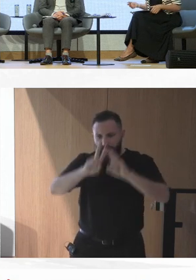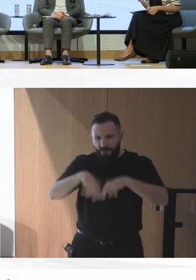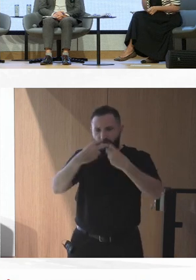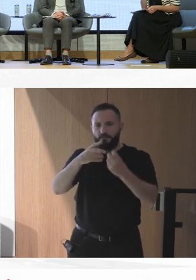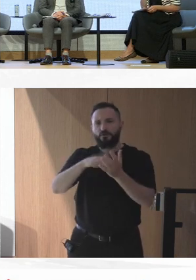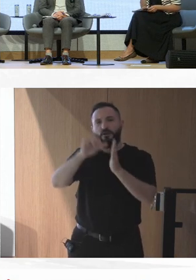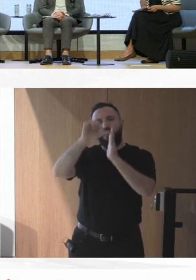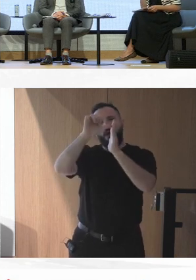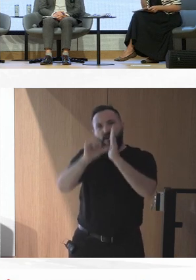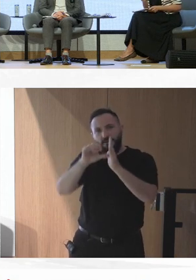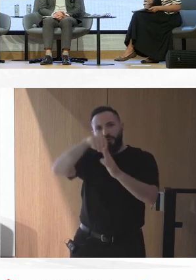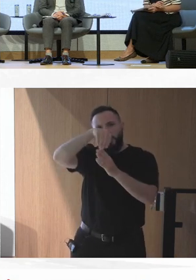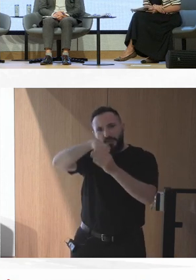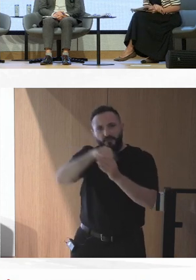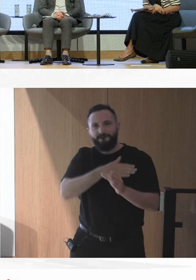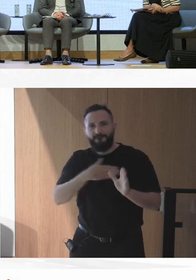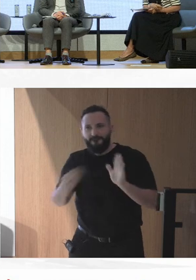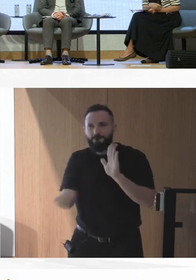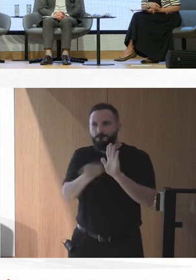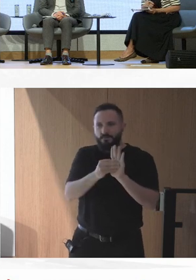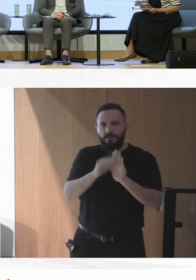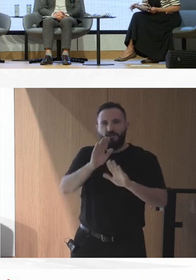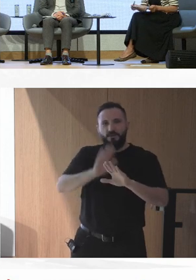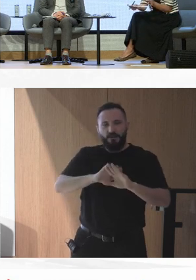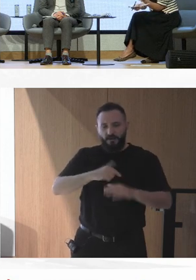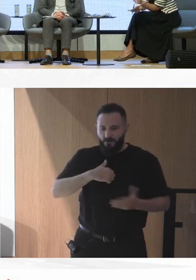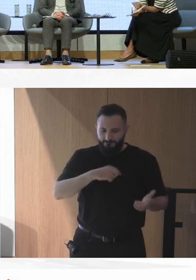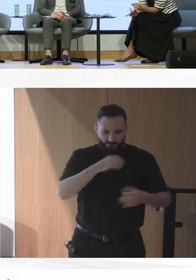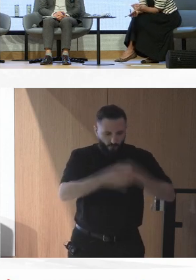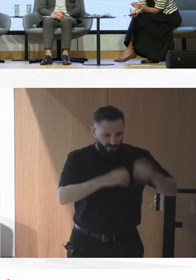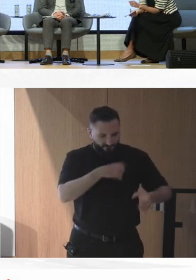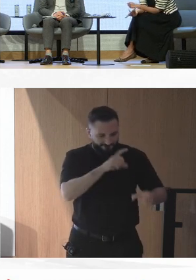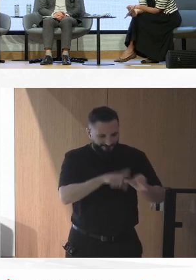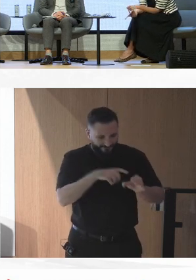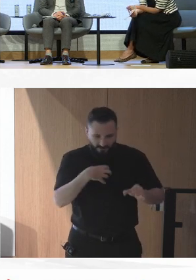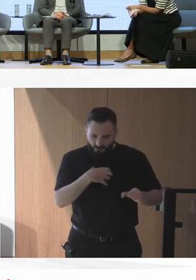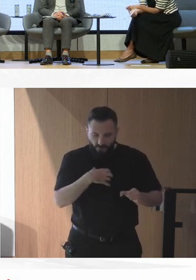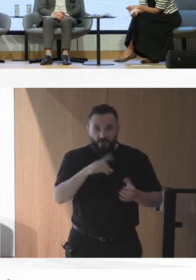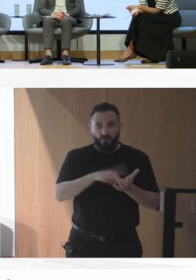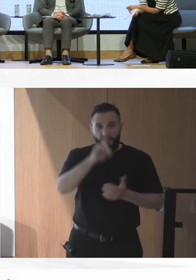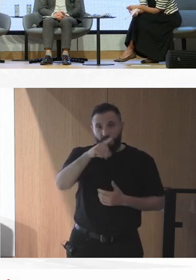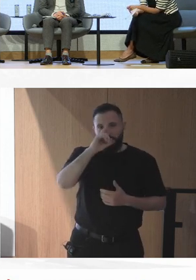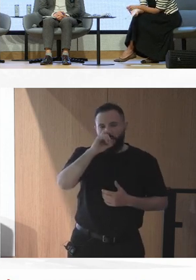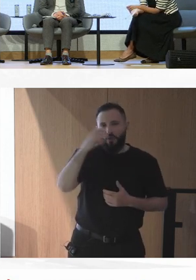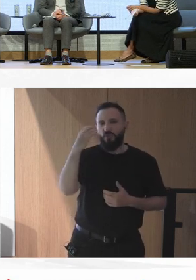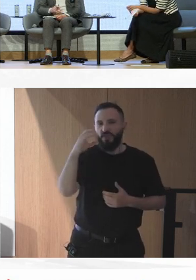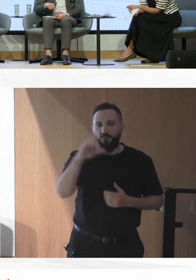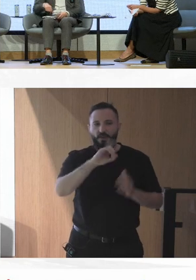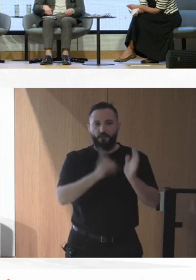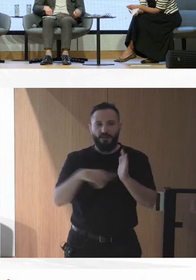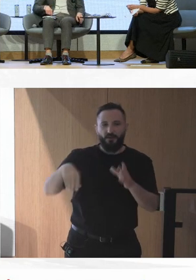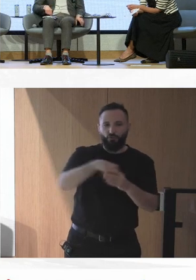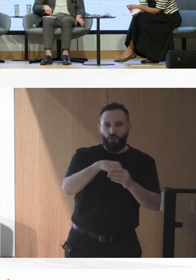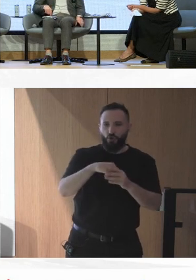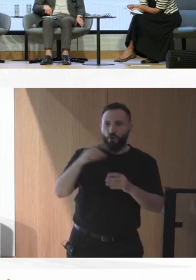tenía un artículo que quería meter, ¿no?, lo de la incompetencia para estar en juicio, pues recuerdo que también, ¿no?, con CERMI y con Plena Inclusión lo